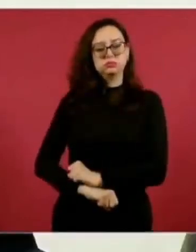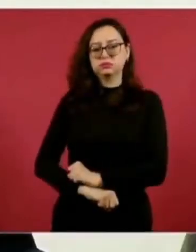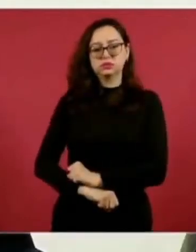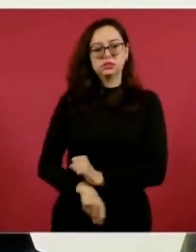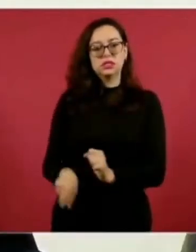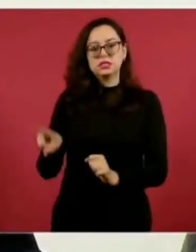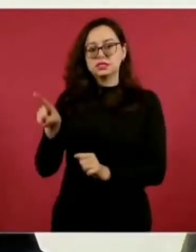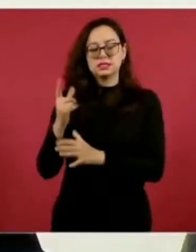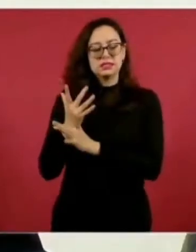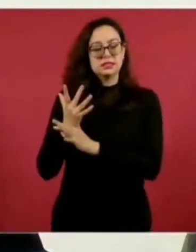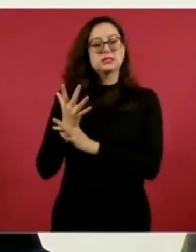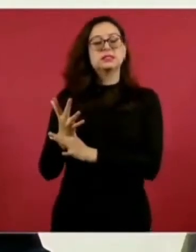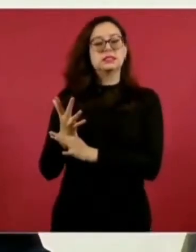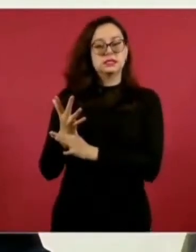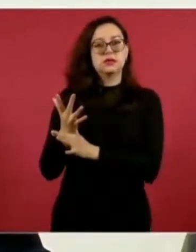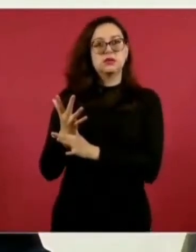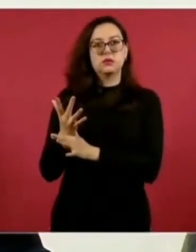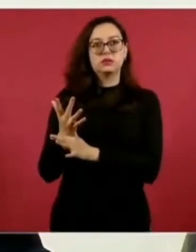diciendo